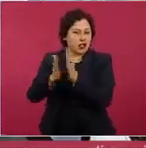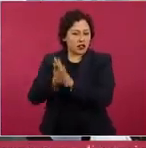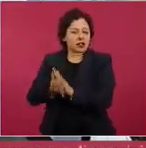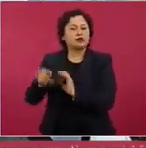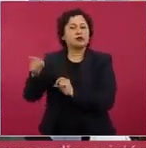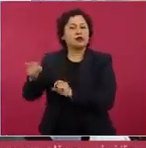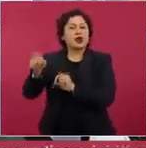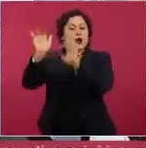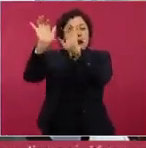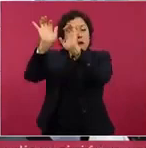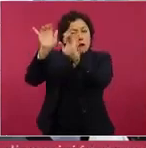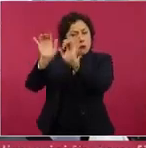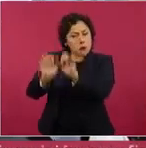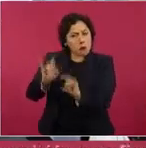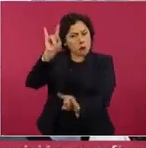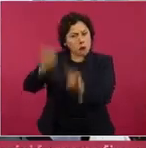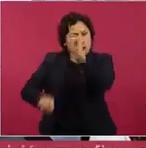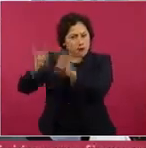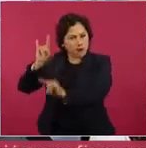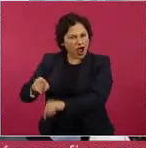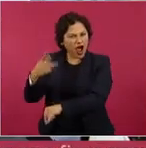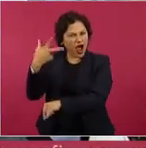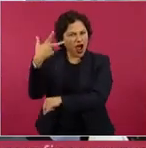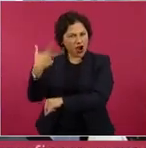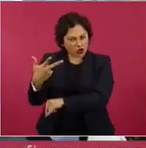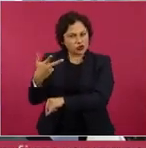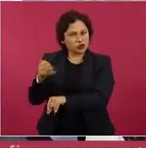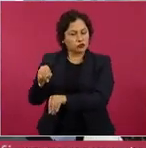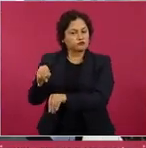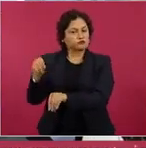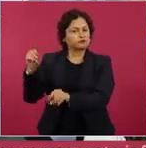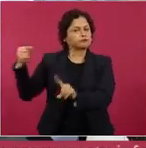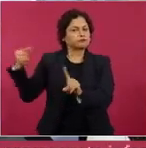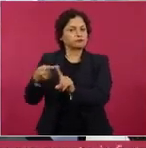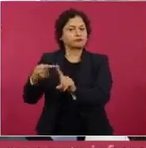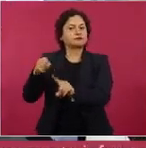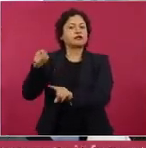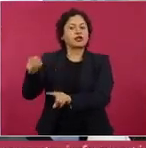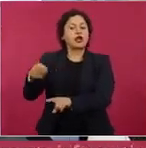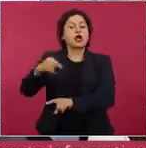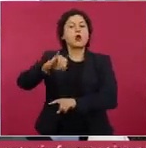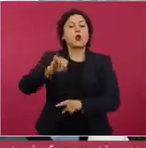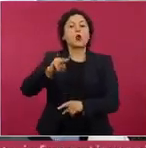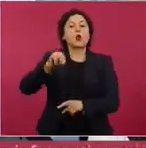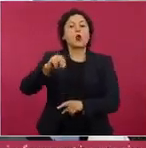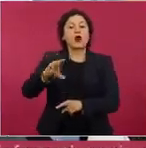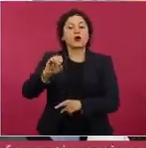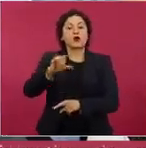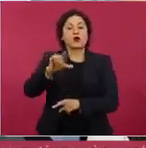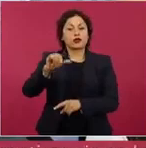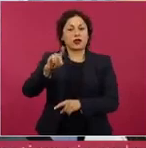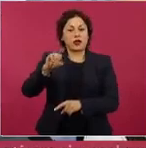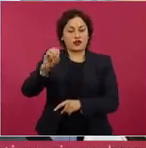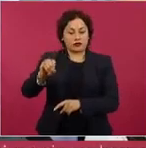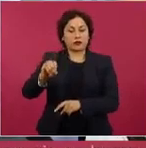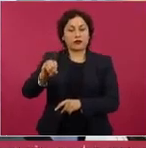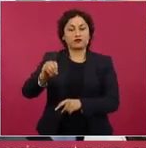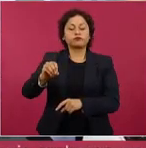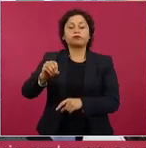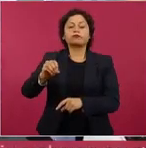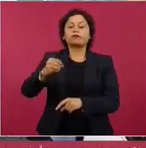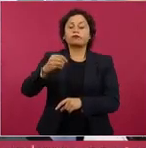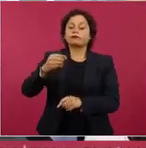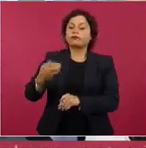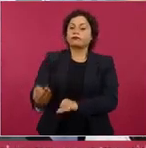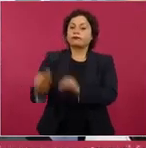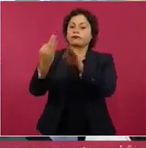columnas y de forma destacada que Juan Collado denunció ante la Fiscalía General de la República